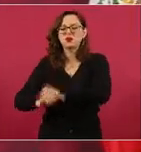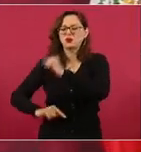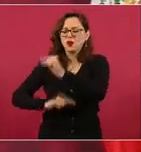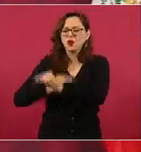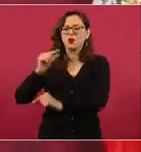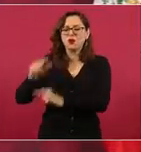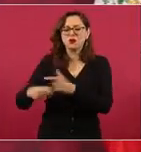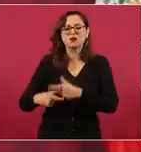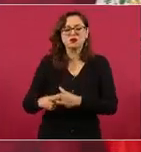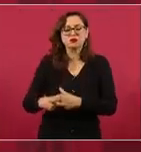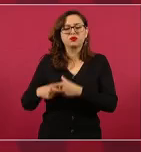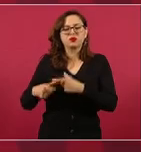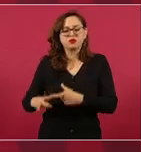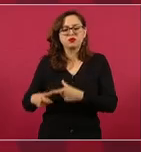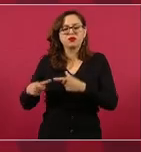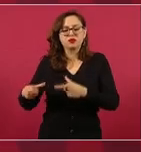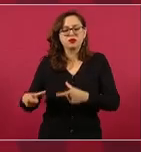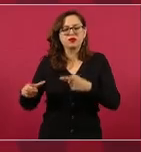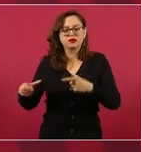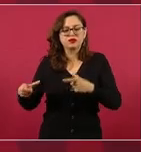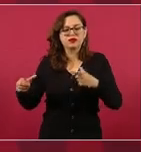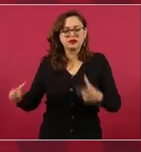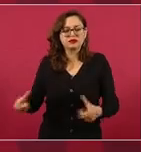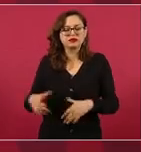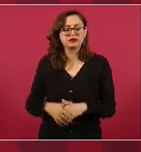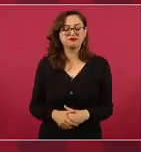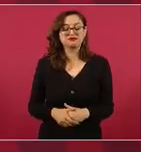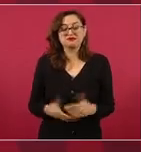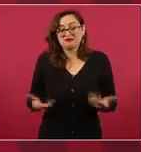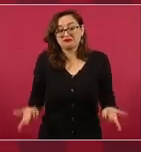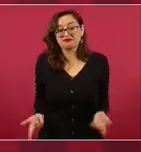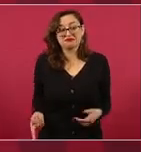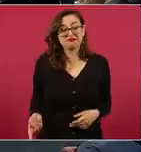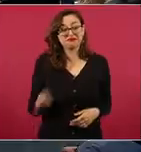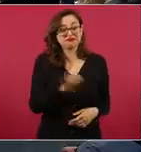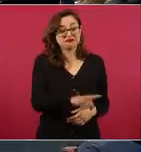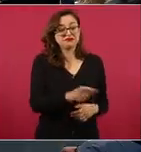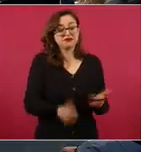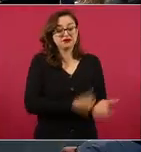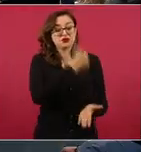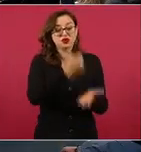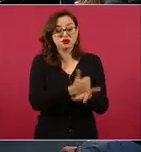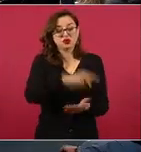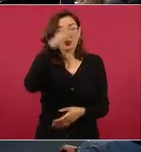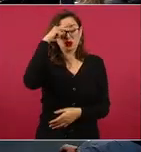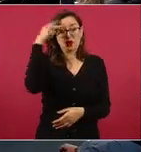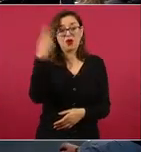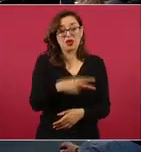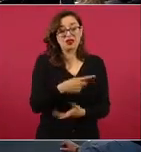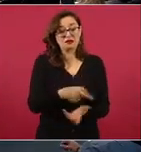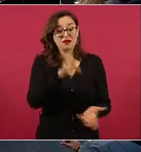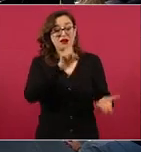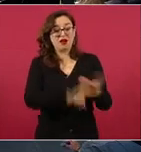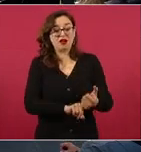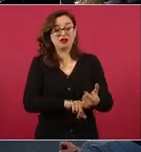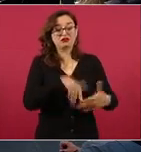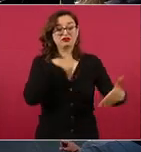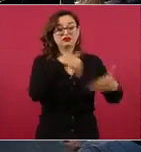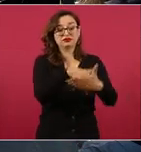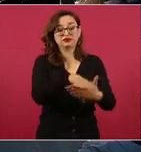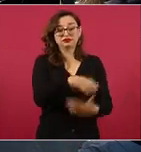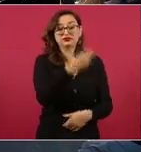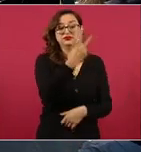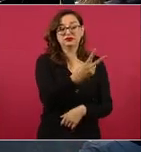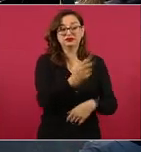hablaba yo de cómo hay un daño estructural en la Terminal 2, porque no